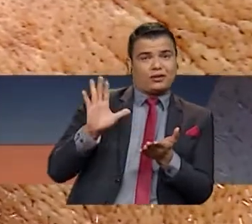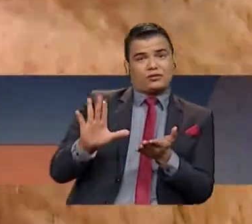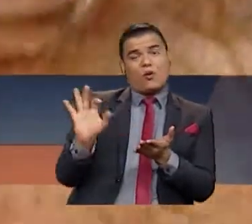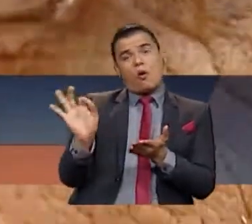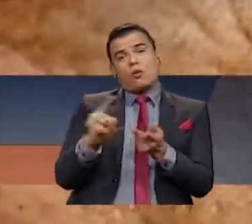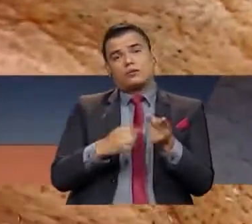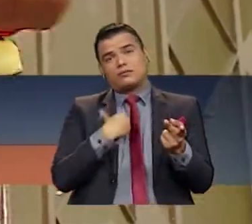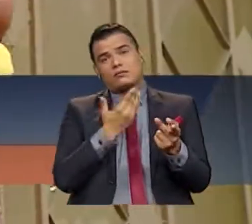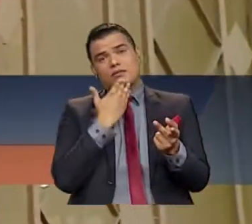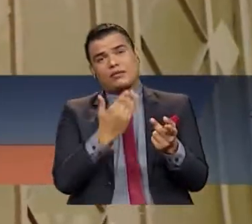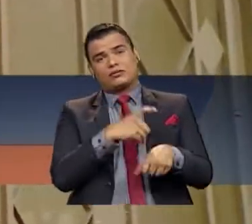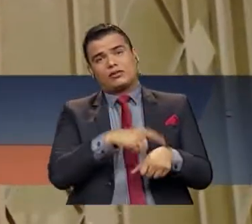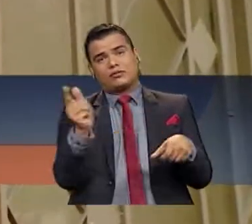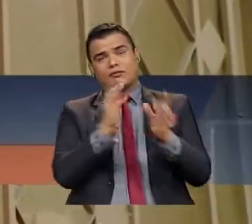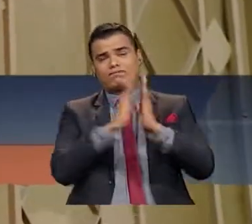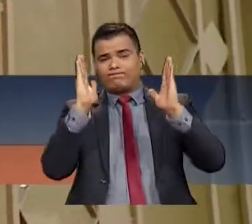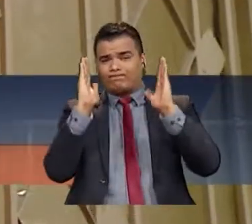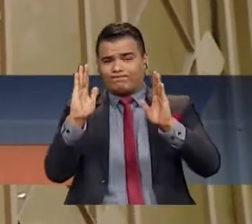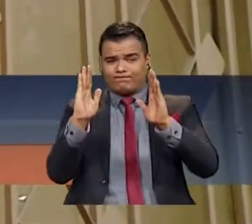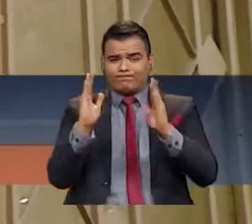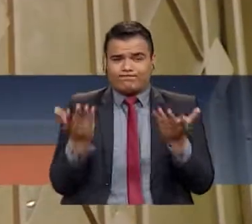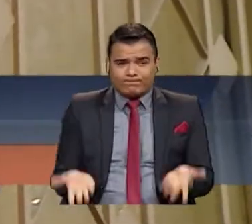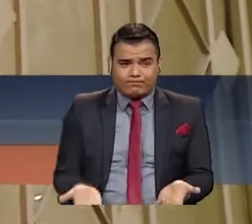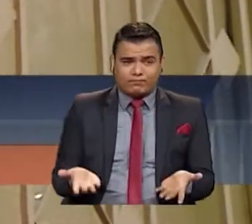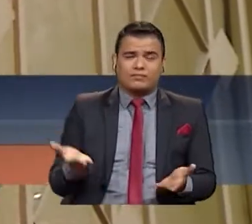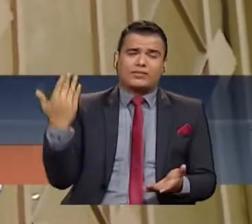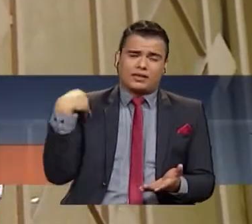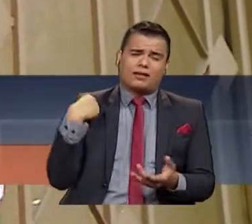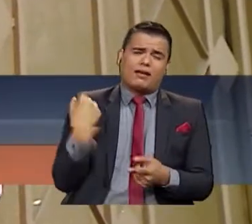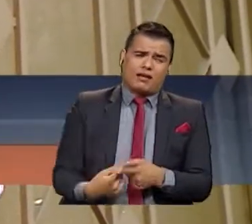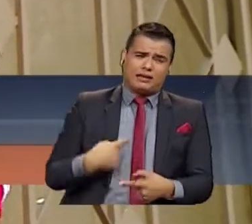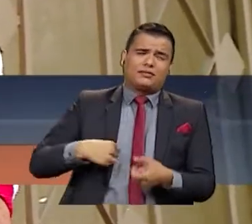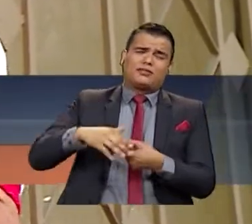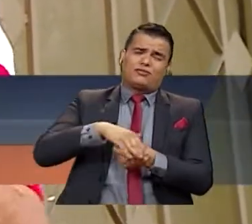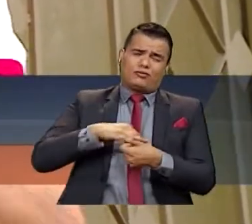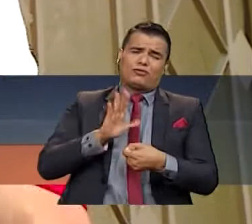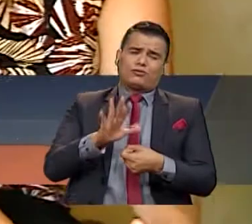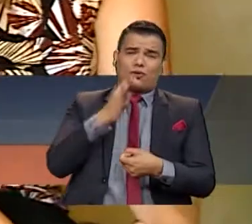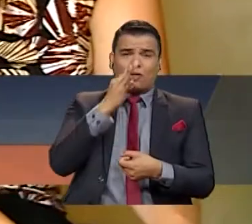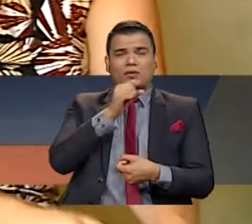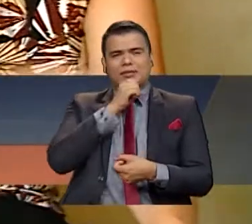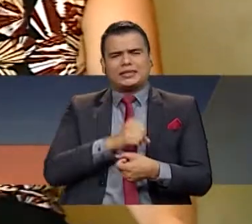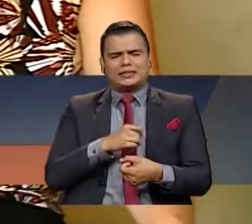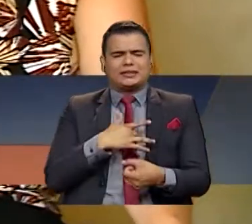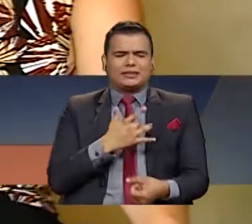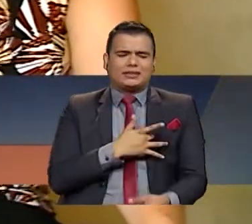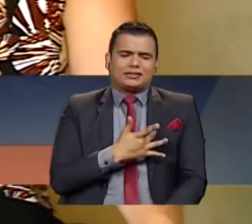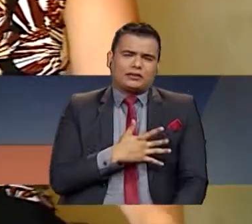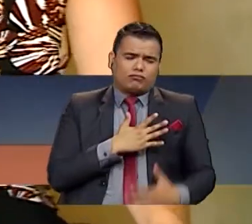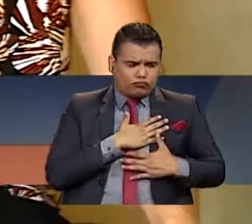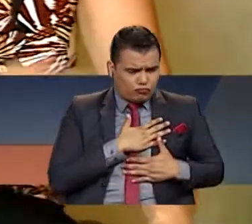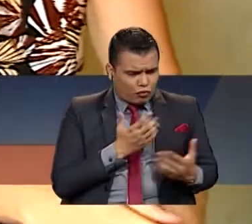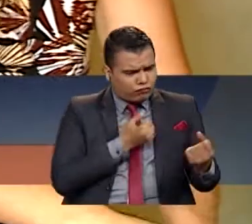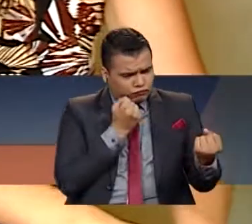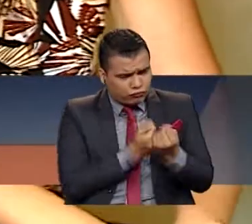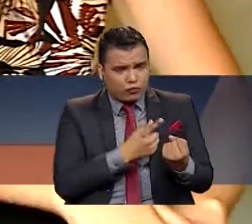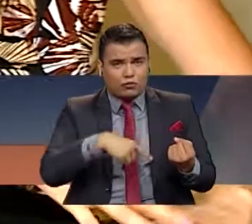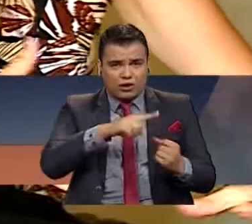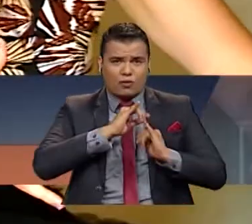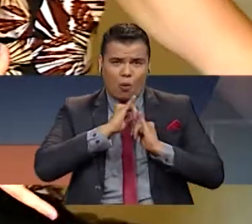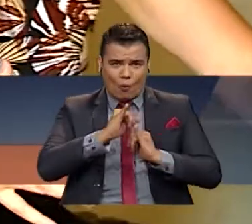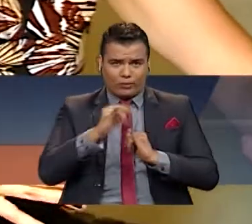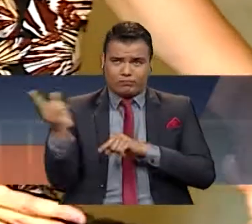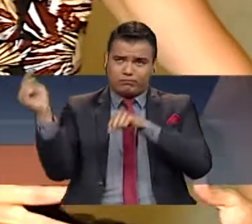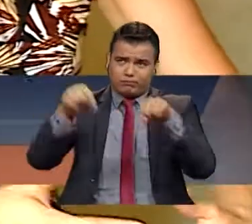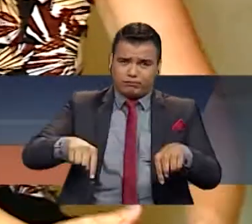su permiso es provisional. Al haber vivido la misma situación, el adulto mayor se siente más que solidario con los migrantes del país